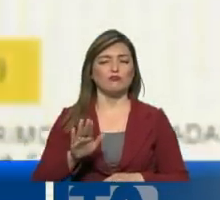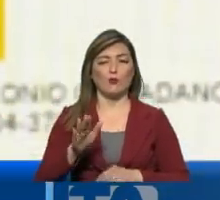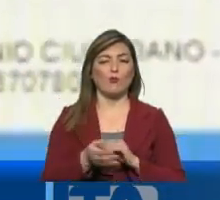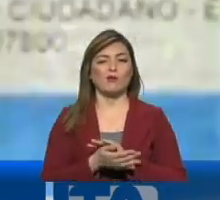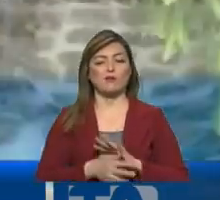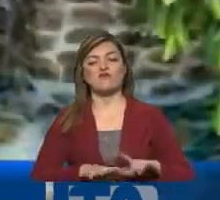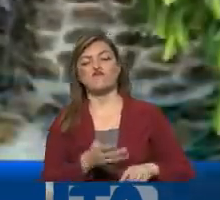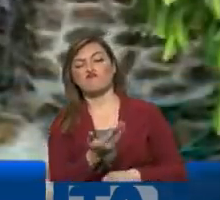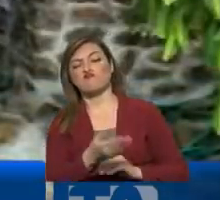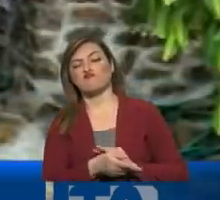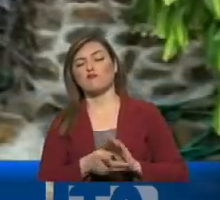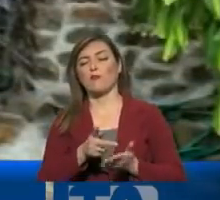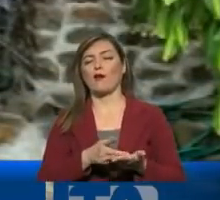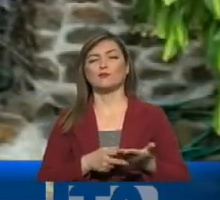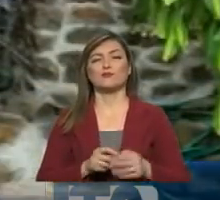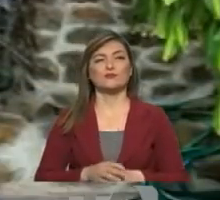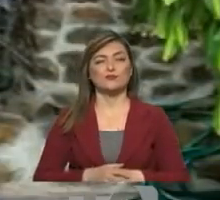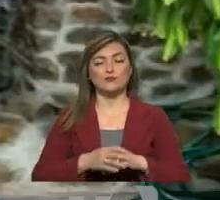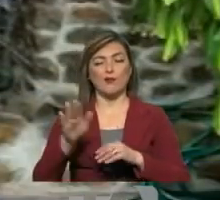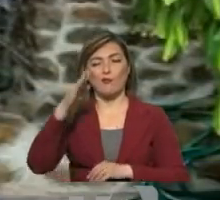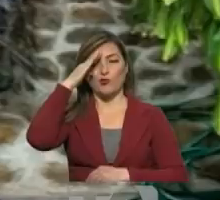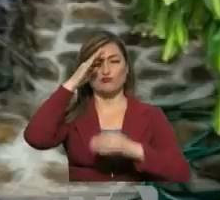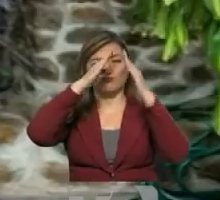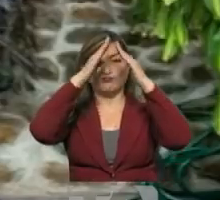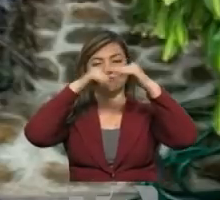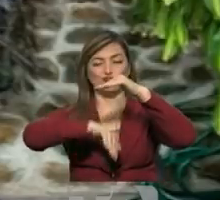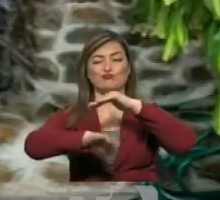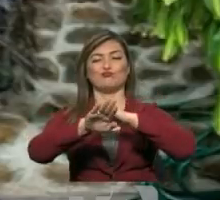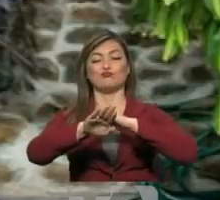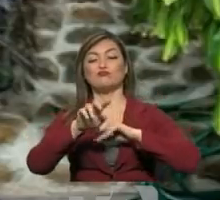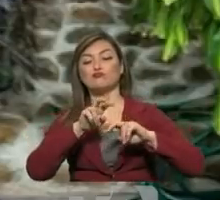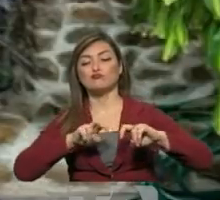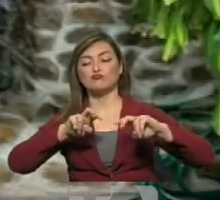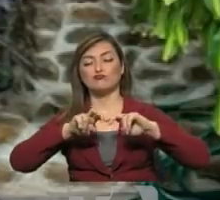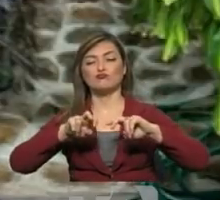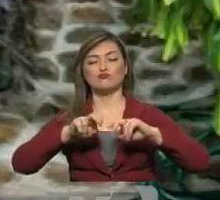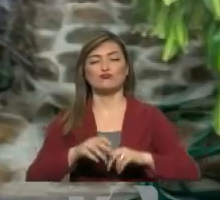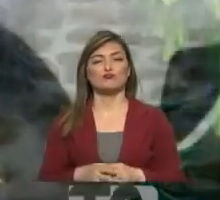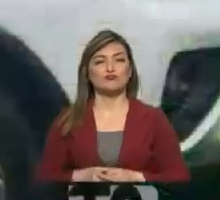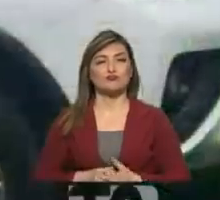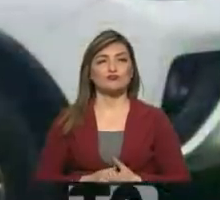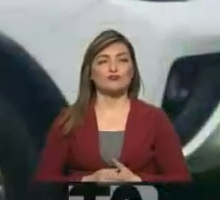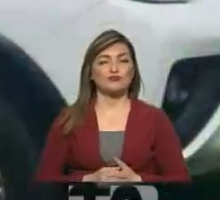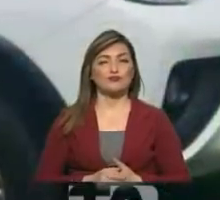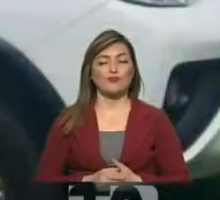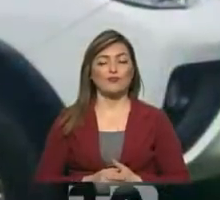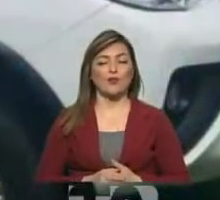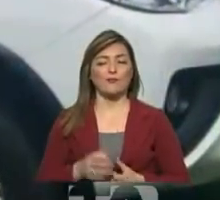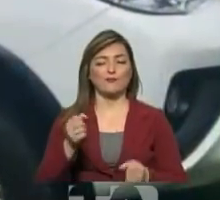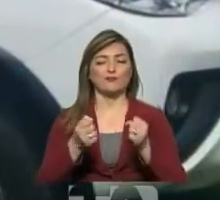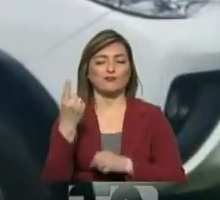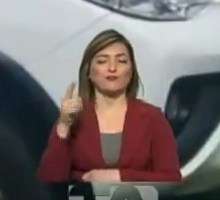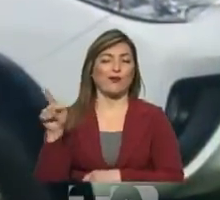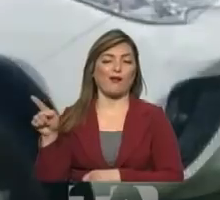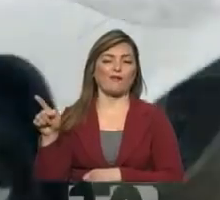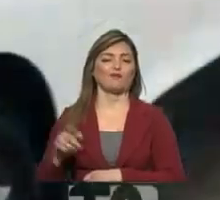más por extorsión. La policía también allanó la casa del fiscal Alberto Machado, ubicada en una urbanización privada. Él se movilizaba en